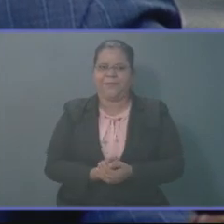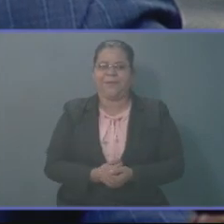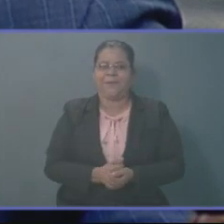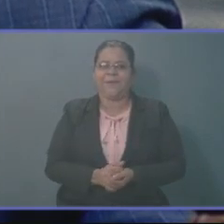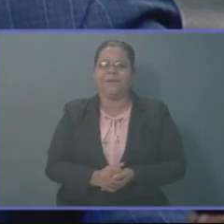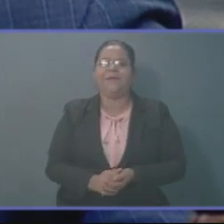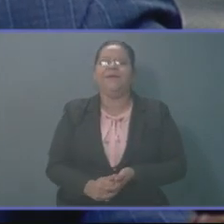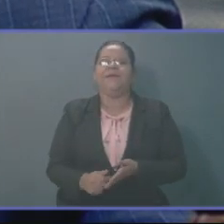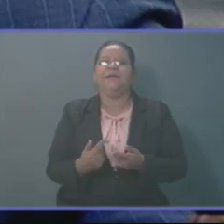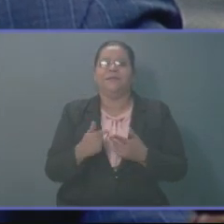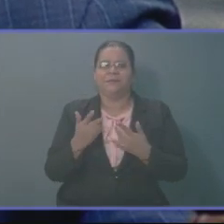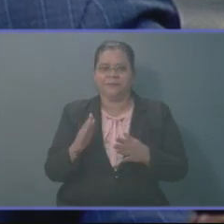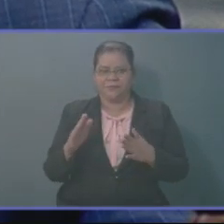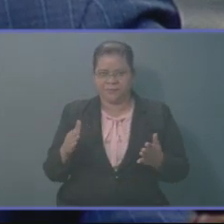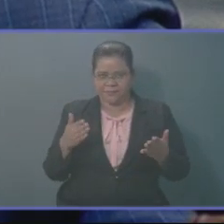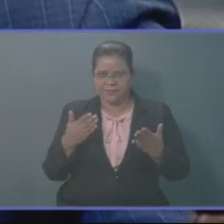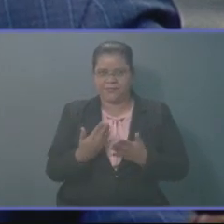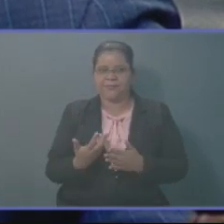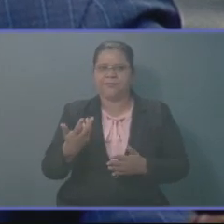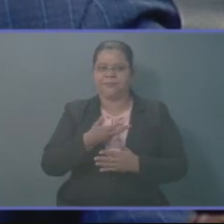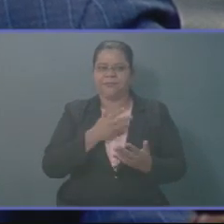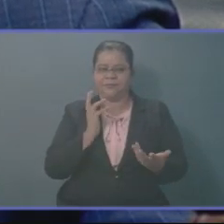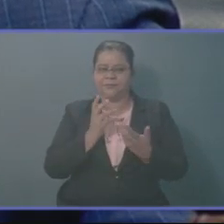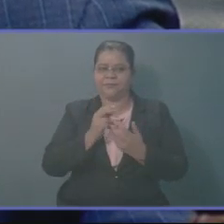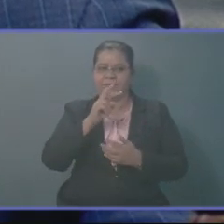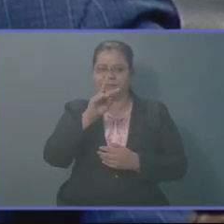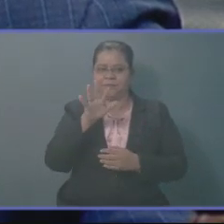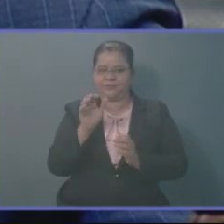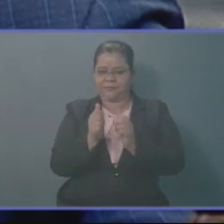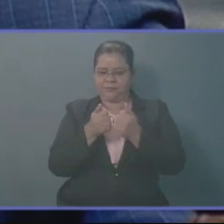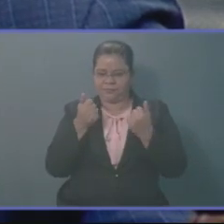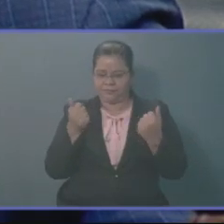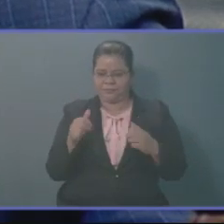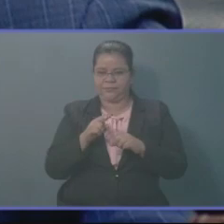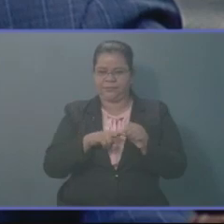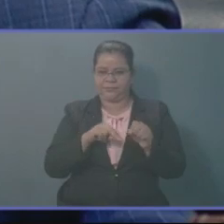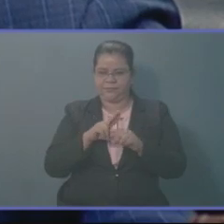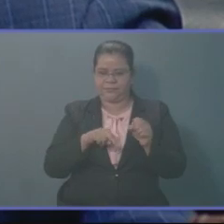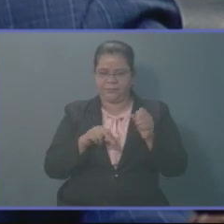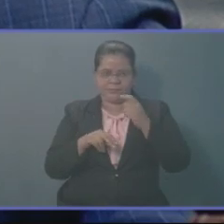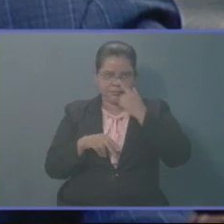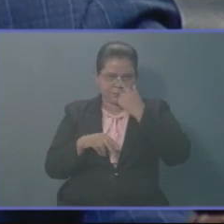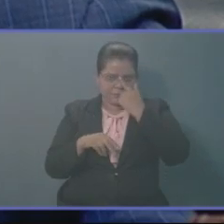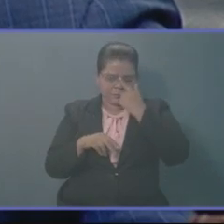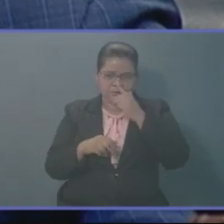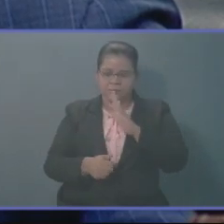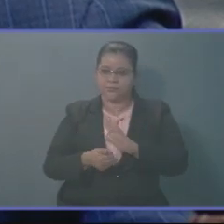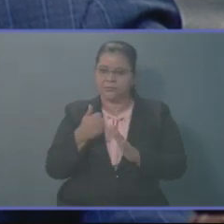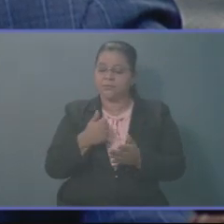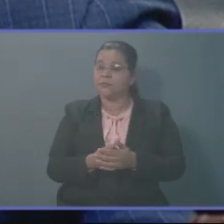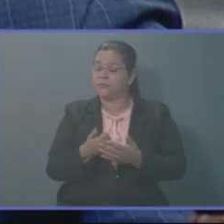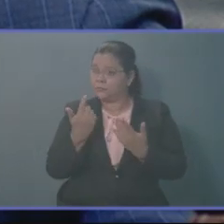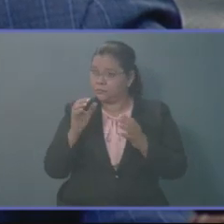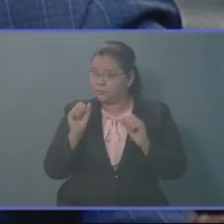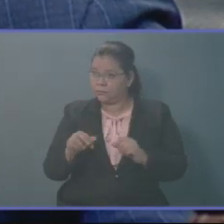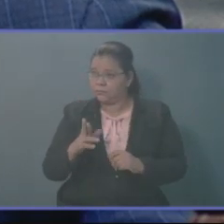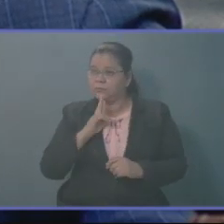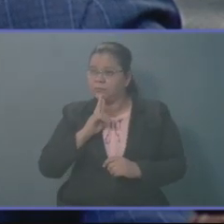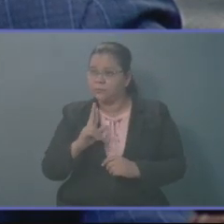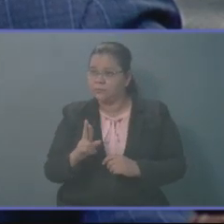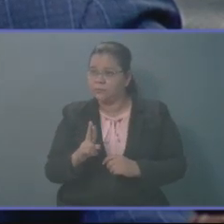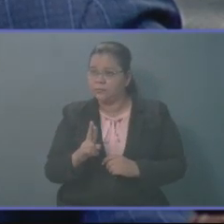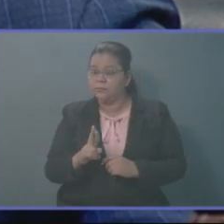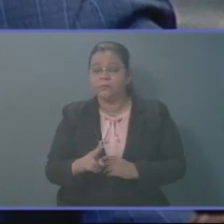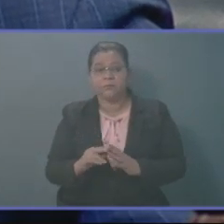contrato de préstamo por un monto de hasta $20 millones de los Estados Unidos de América para financiar el proyecto de respuesta de El Salvador ante